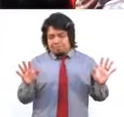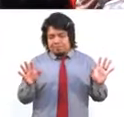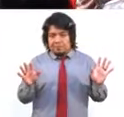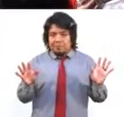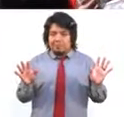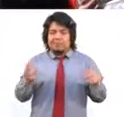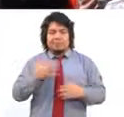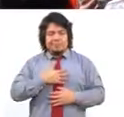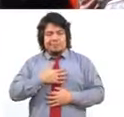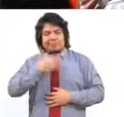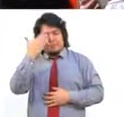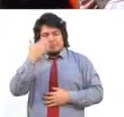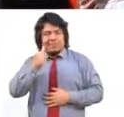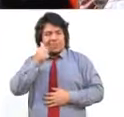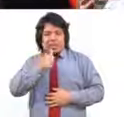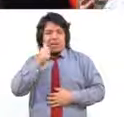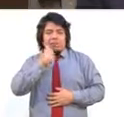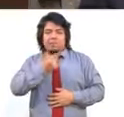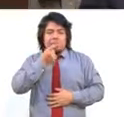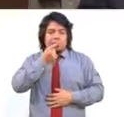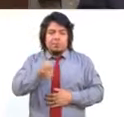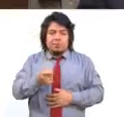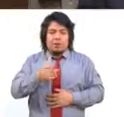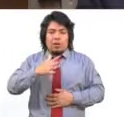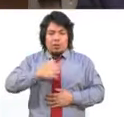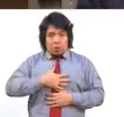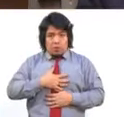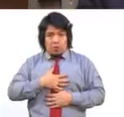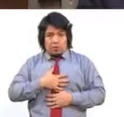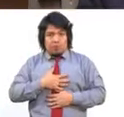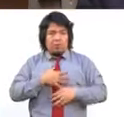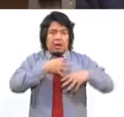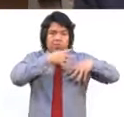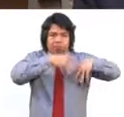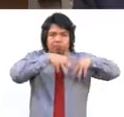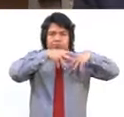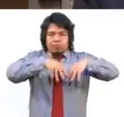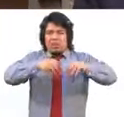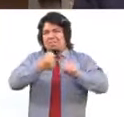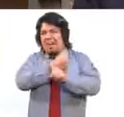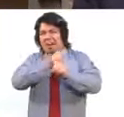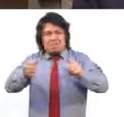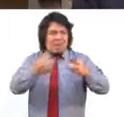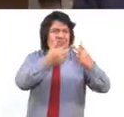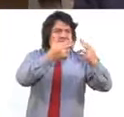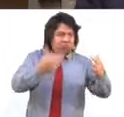lo he dicho muchas veces, yo estoy en contra de las manifestaciones violentas,